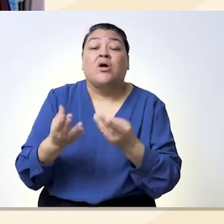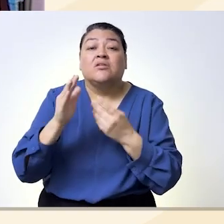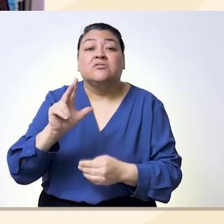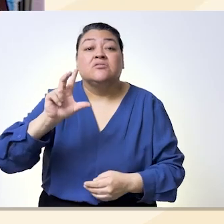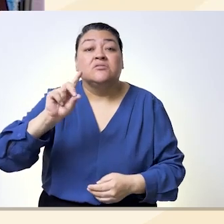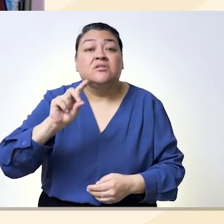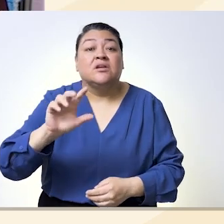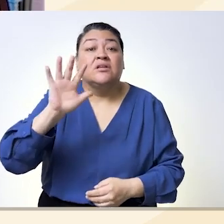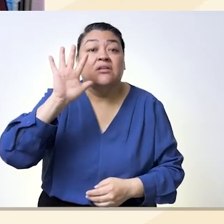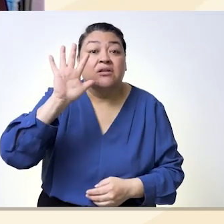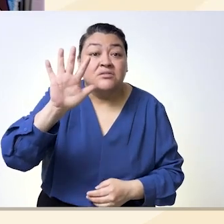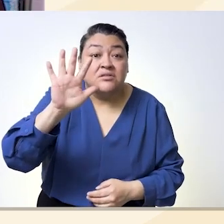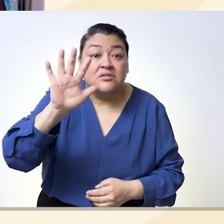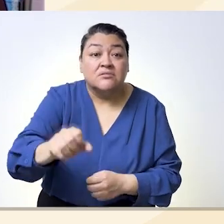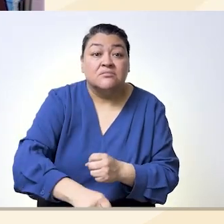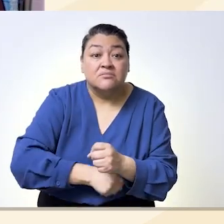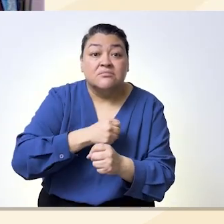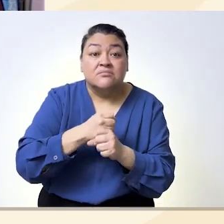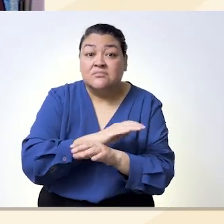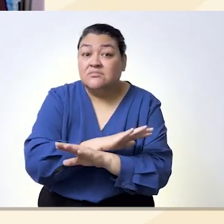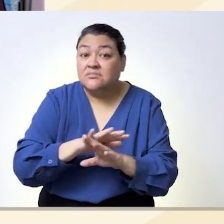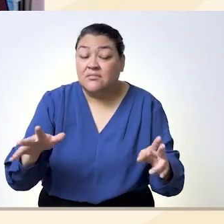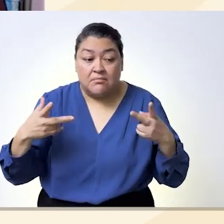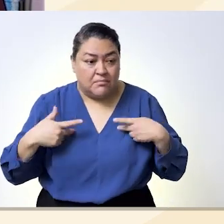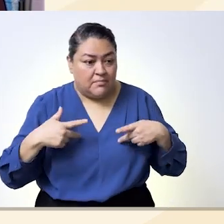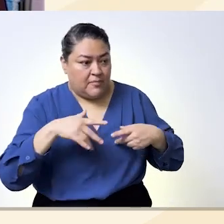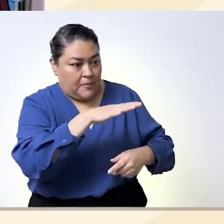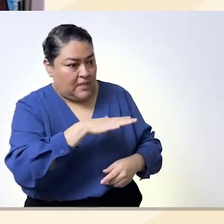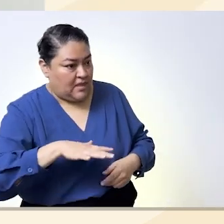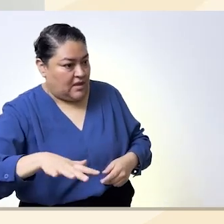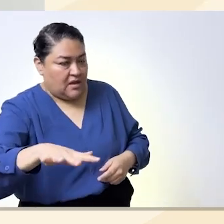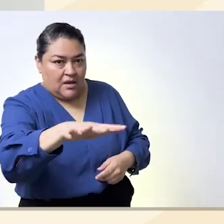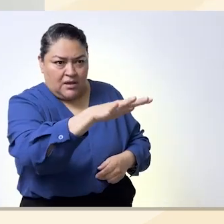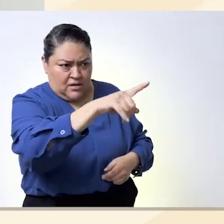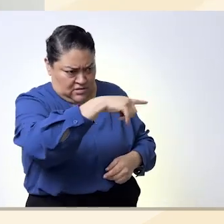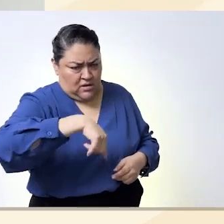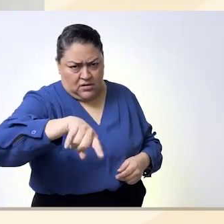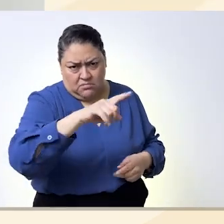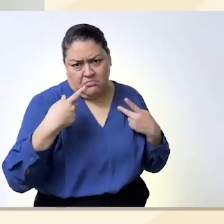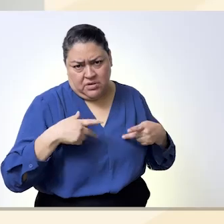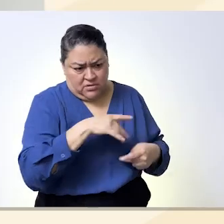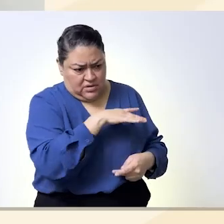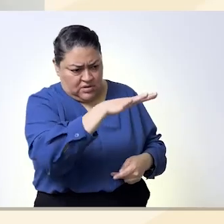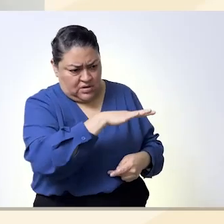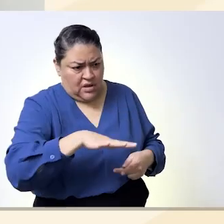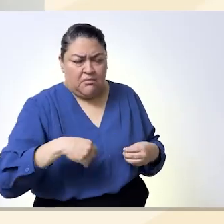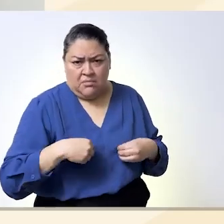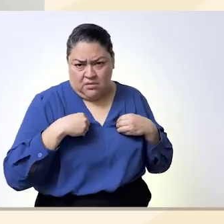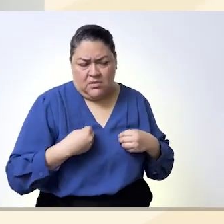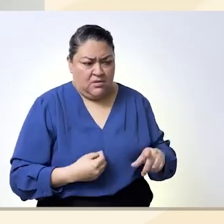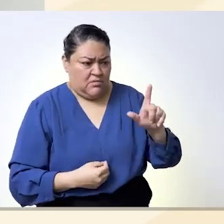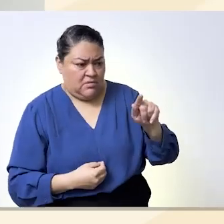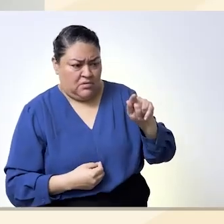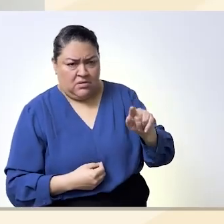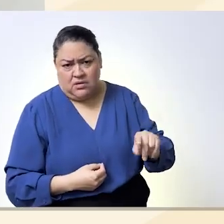años en una sociedad donde ya se están llegando a los 70, los 80 años, es que está pasando algo. ¿Tú qué opinas, Adriana? ¿Cómo está